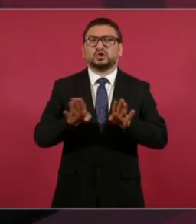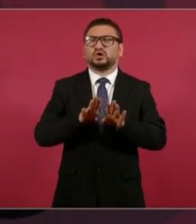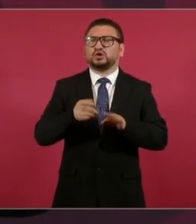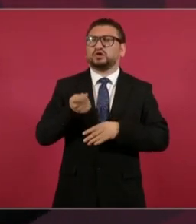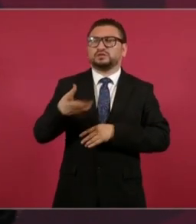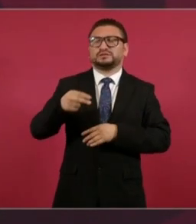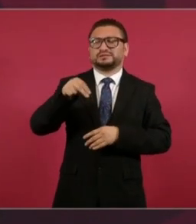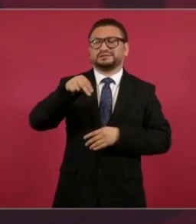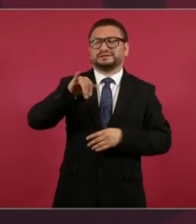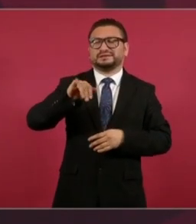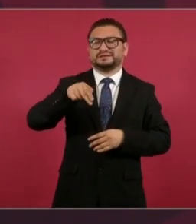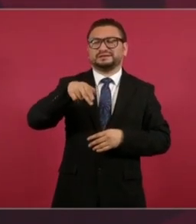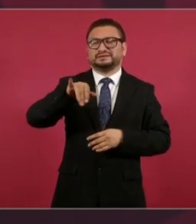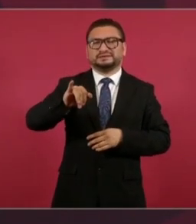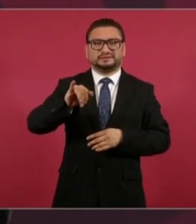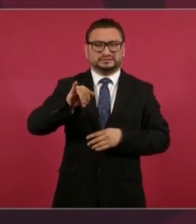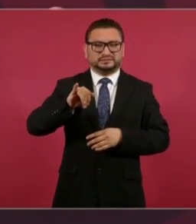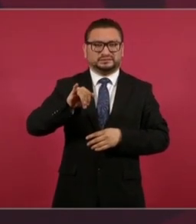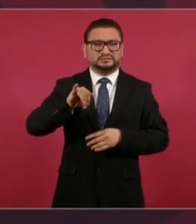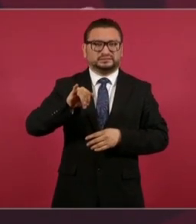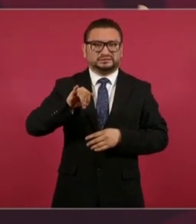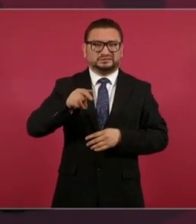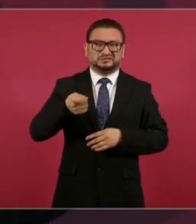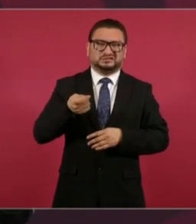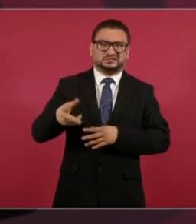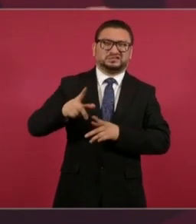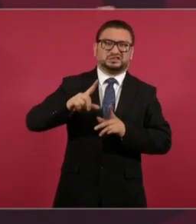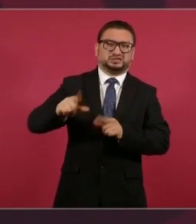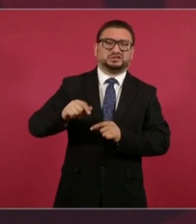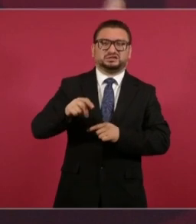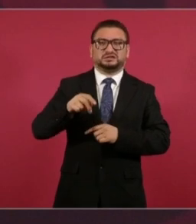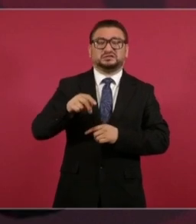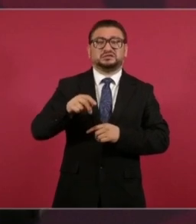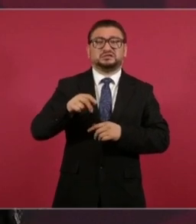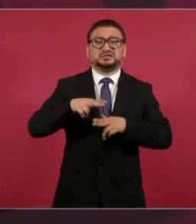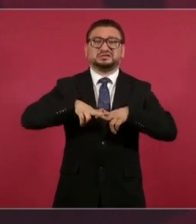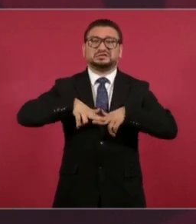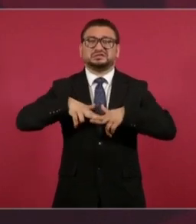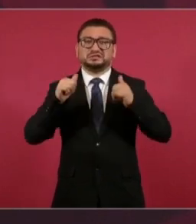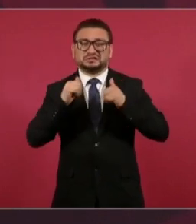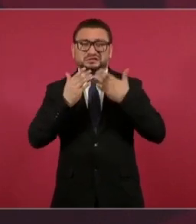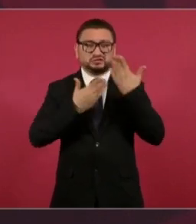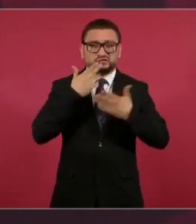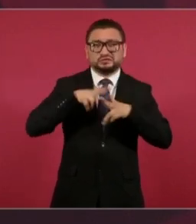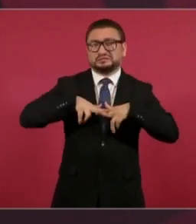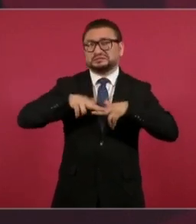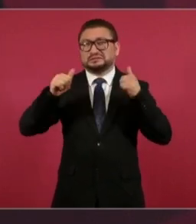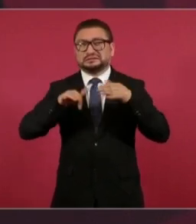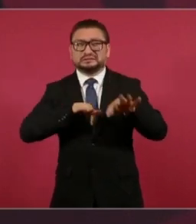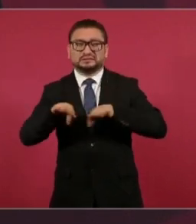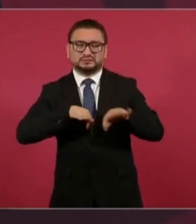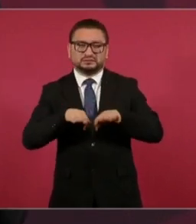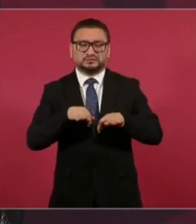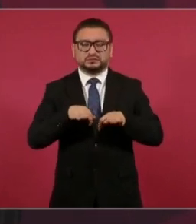llamaban ninis de manera despectiva ni estudian ni trabajan y nunca